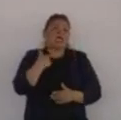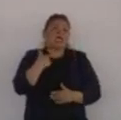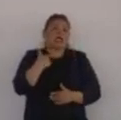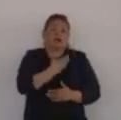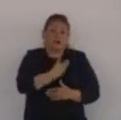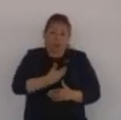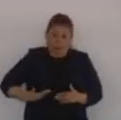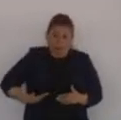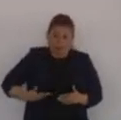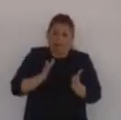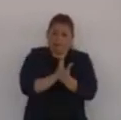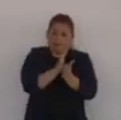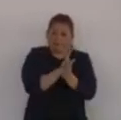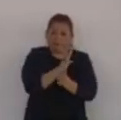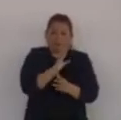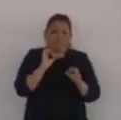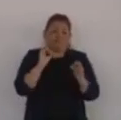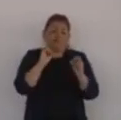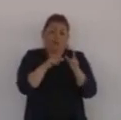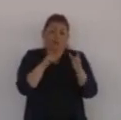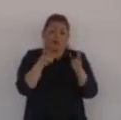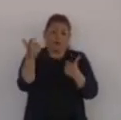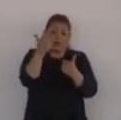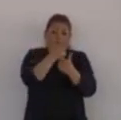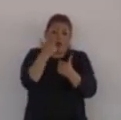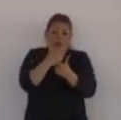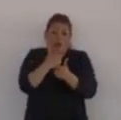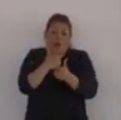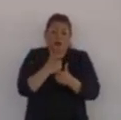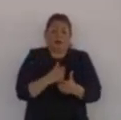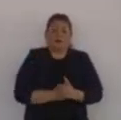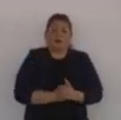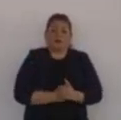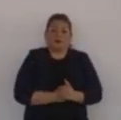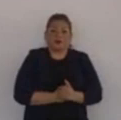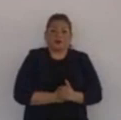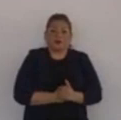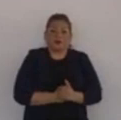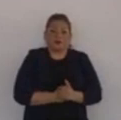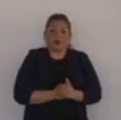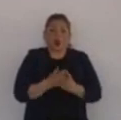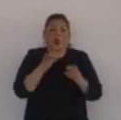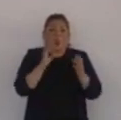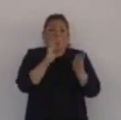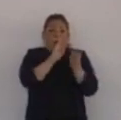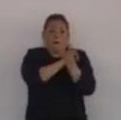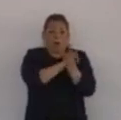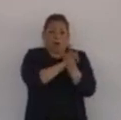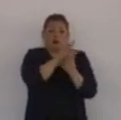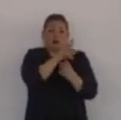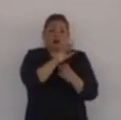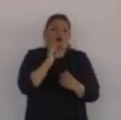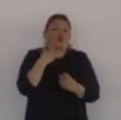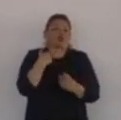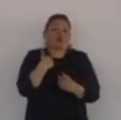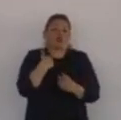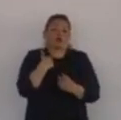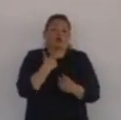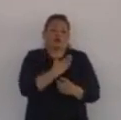expresidentes, que fue con recurso público, o para las esposas de los expresidentes.